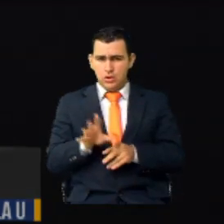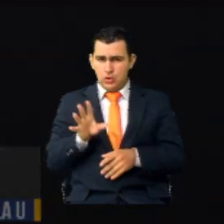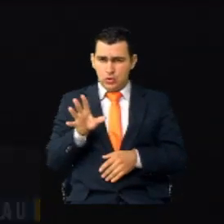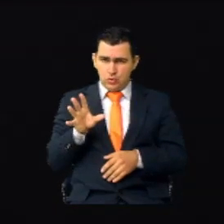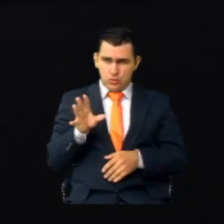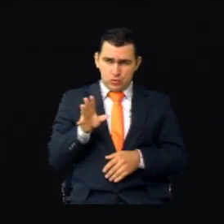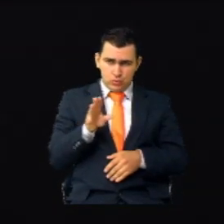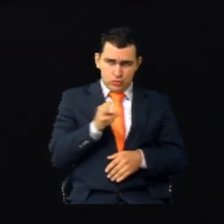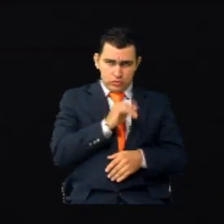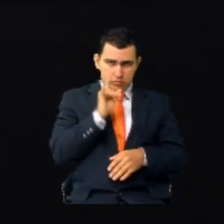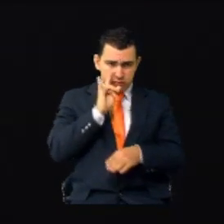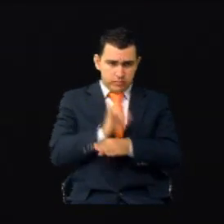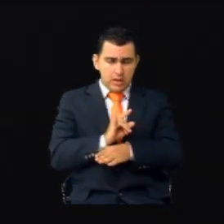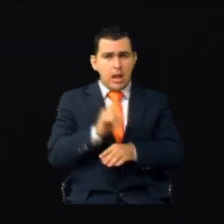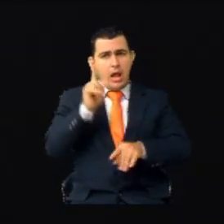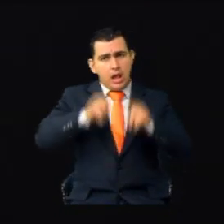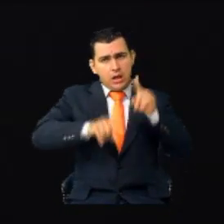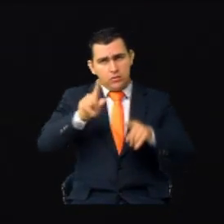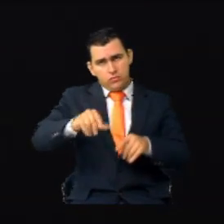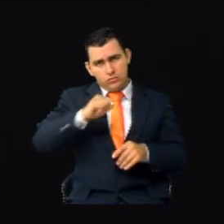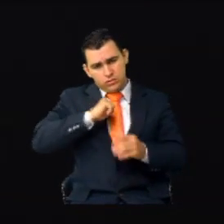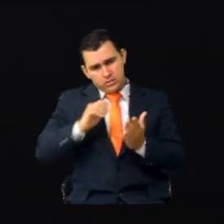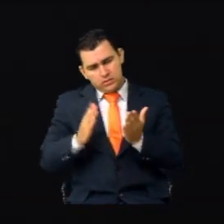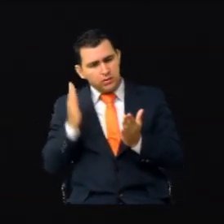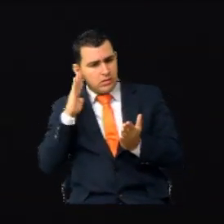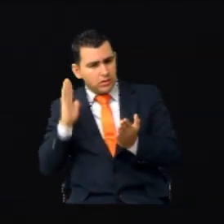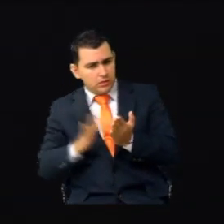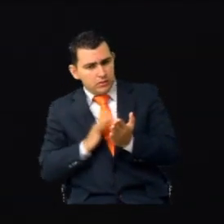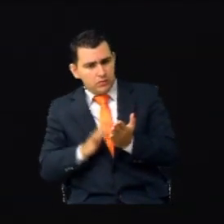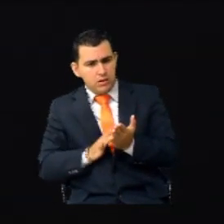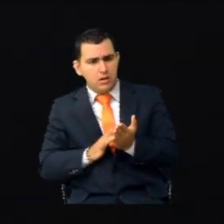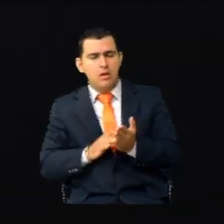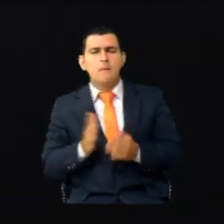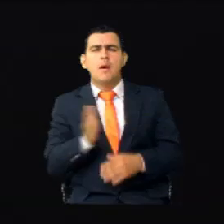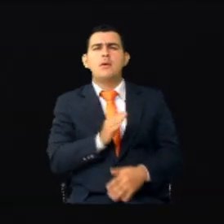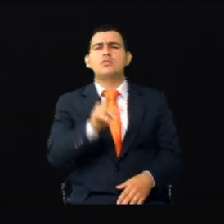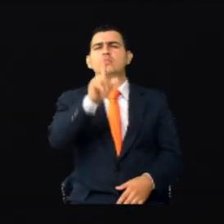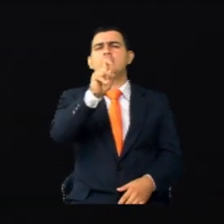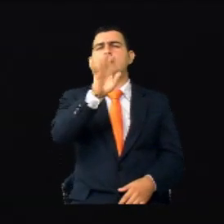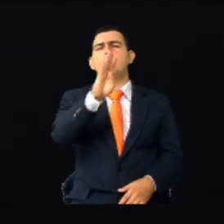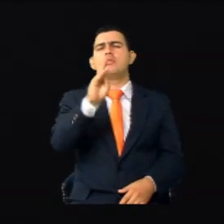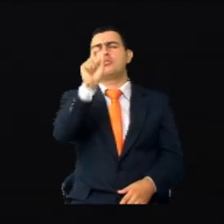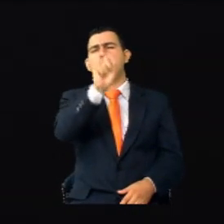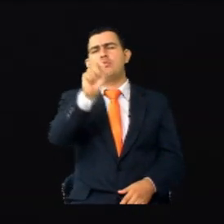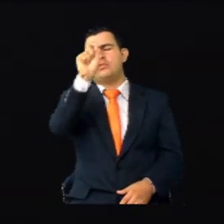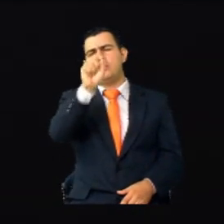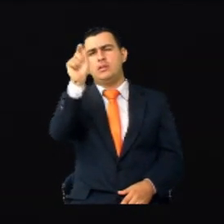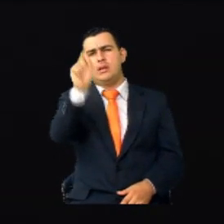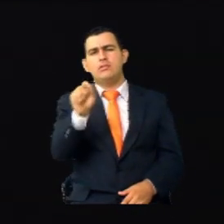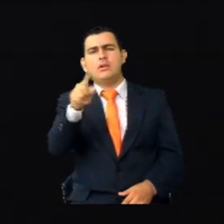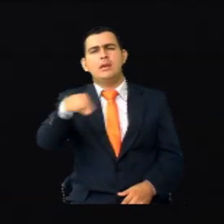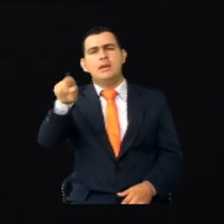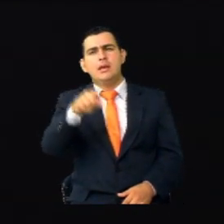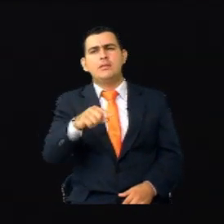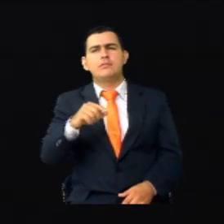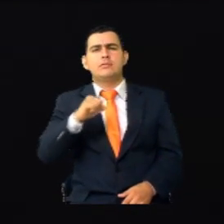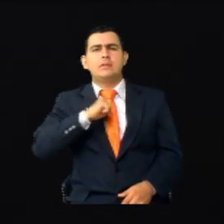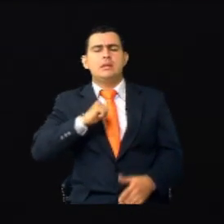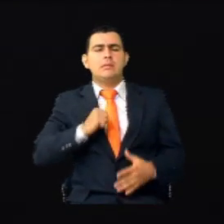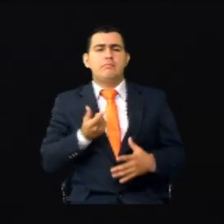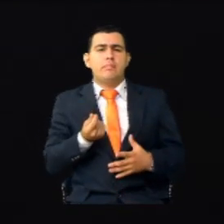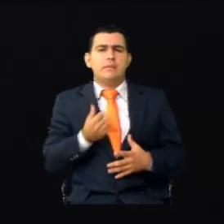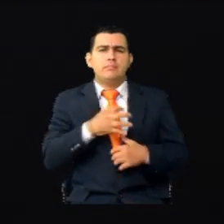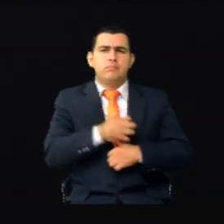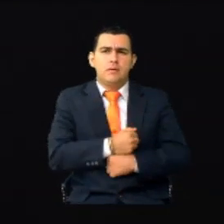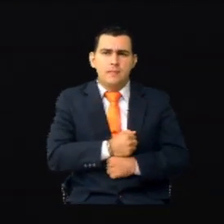de la seguridad solo para aquellos que tienen para comprar un celular de esto cuando el 64% de la población pasa hambre y necesidades? Y